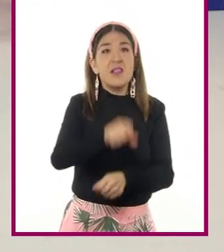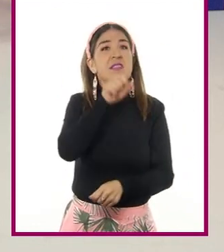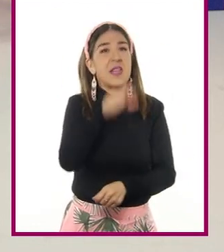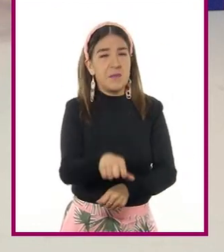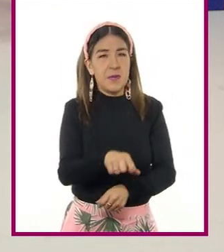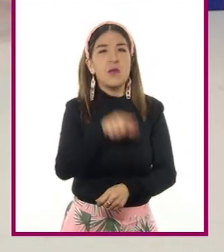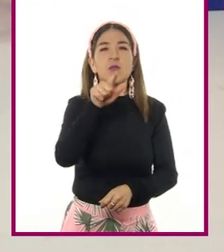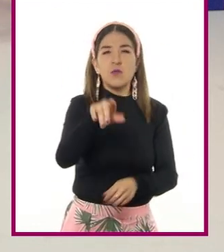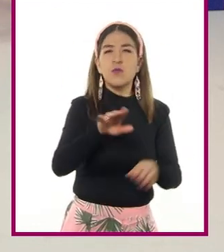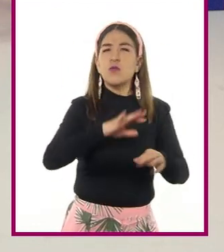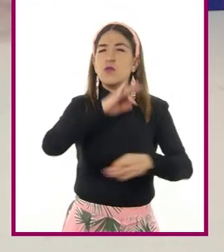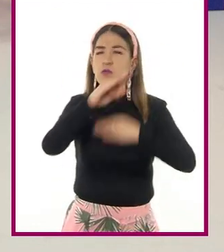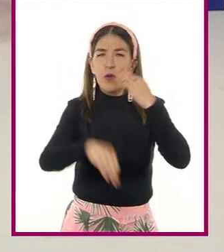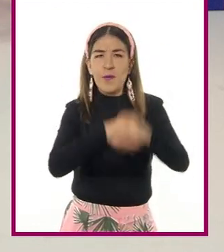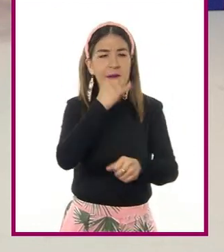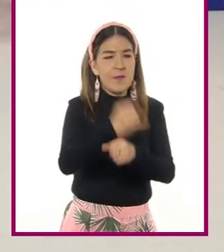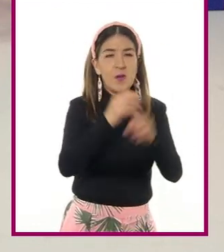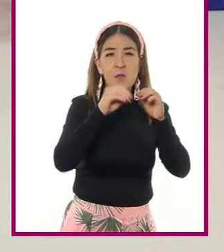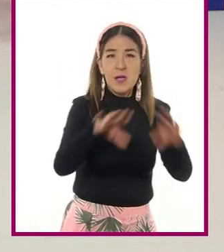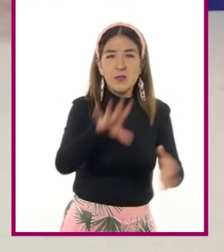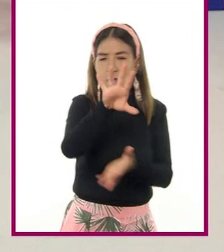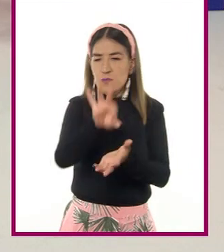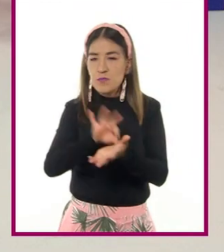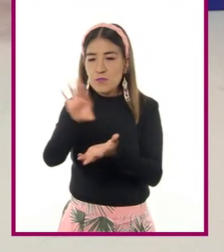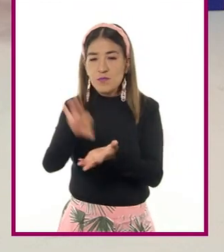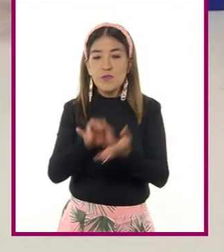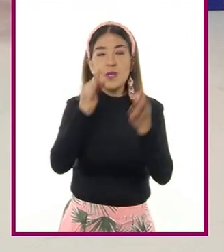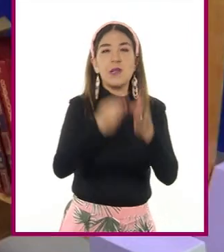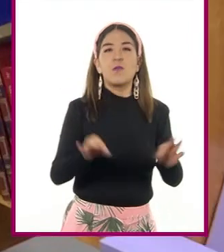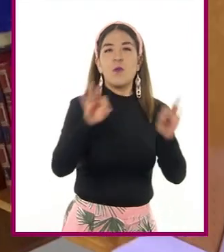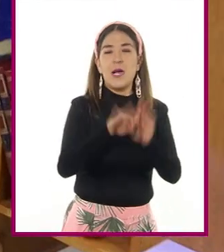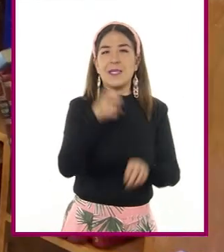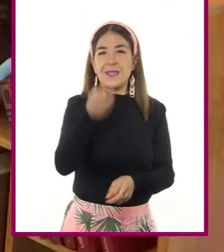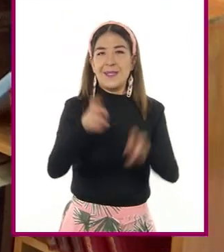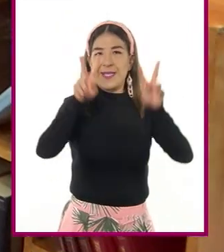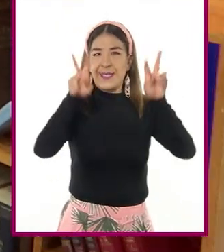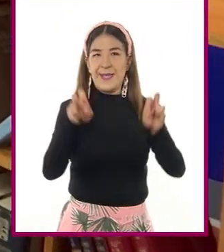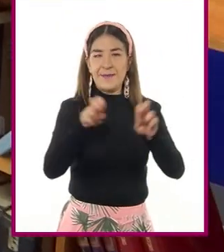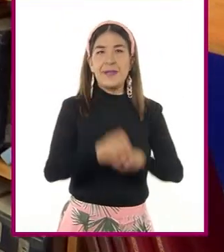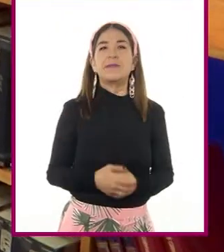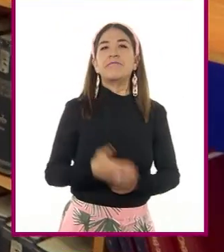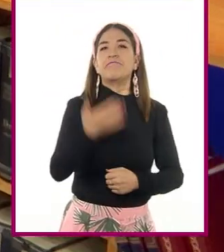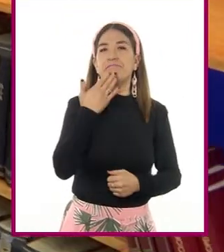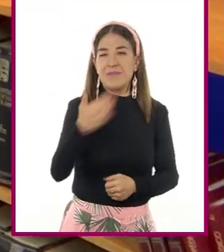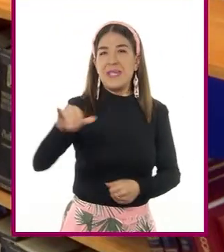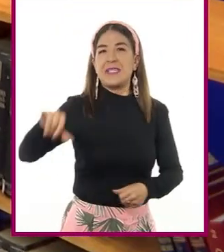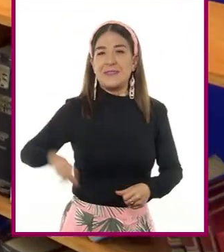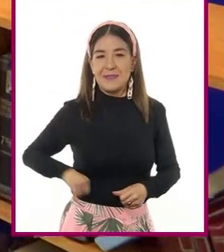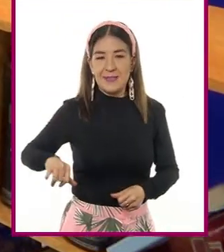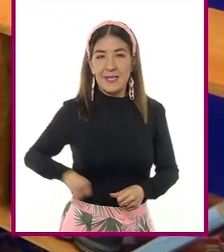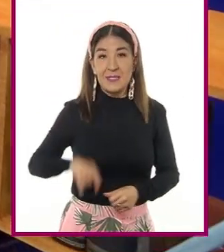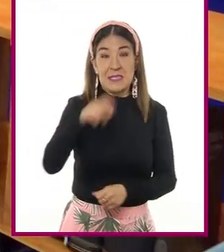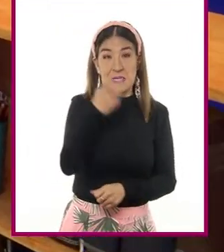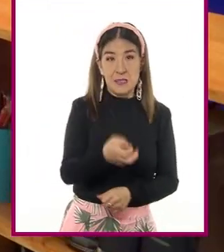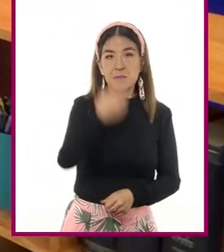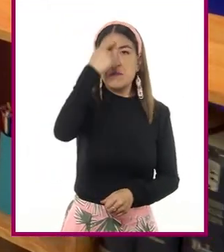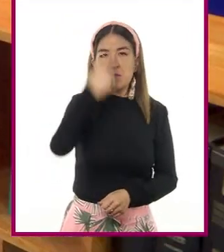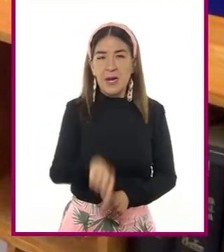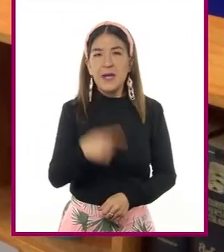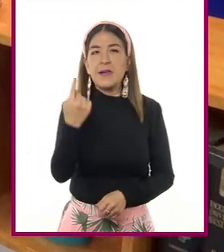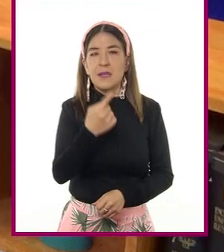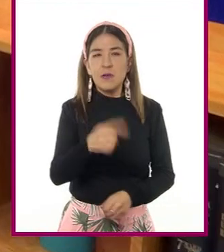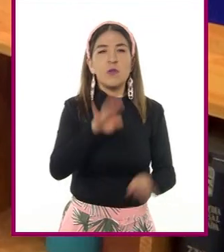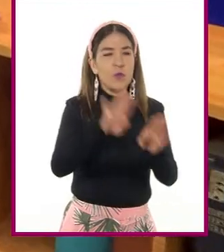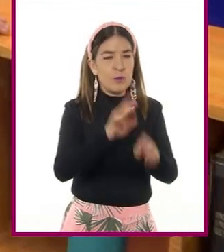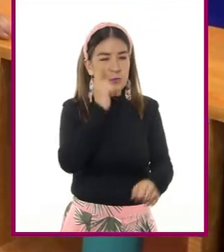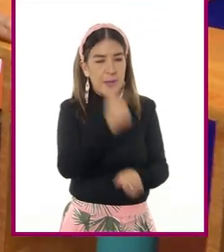así recabar toda esa información importante del tema. Eso suena muy interesante, profesor, pues esto nos permitirá